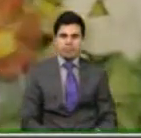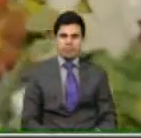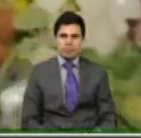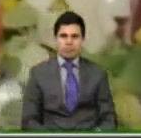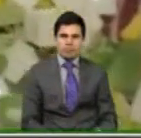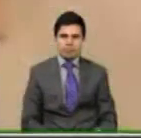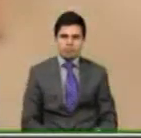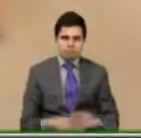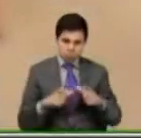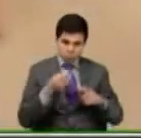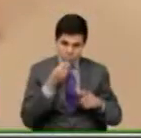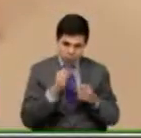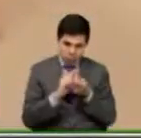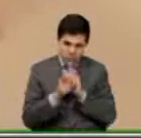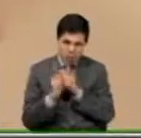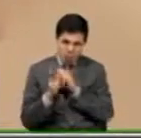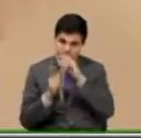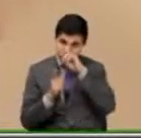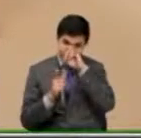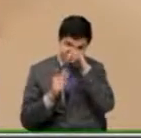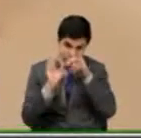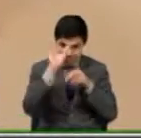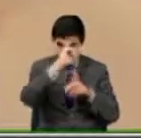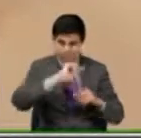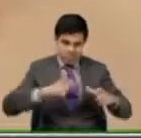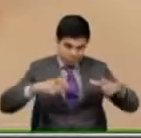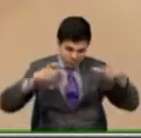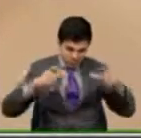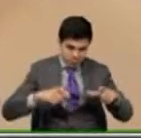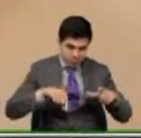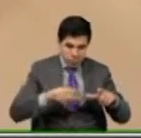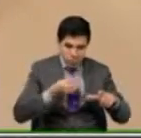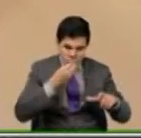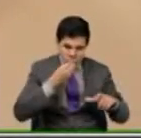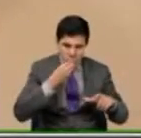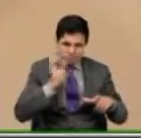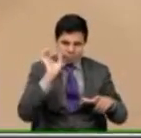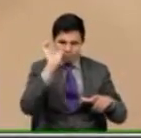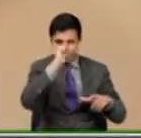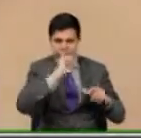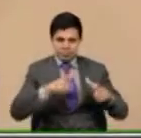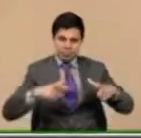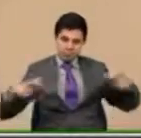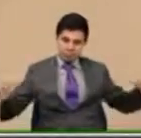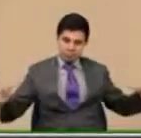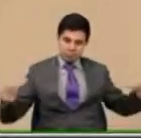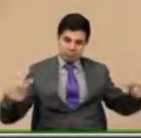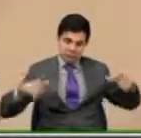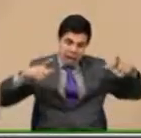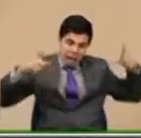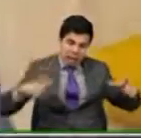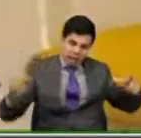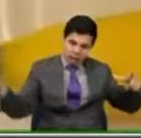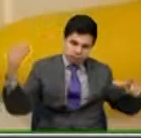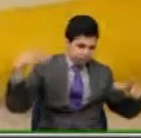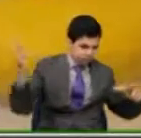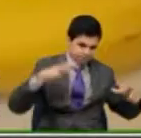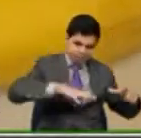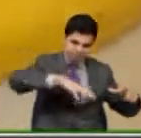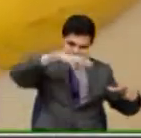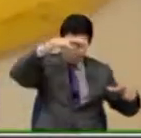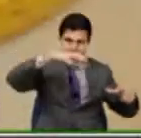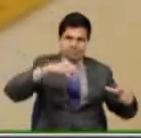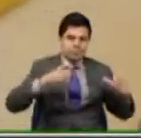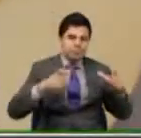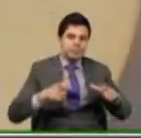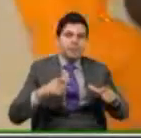Cambiar los platos. Está comprobado que el recipiente en el que comemos determina en gran medida la cantidad que nos servimos. Los platos